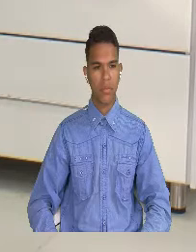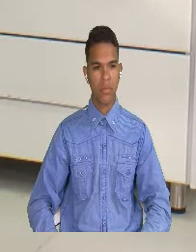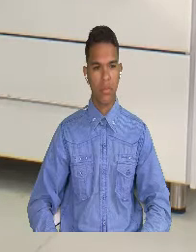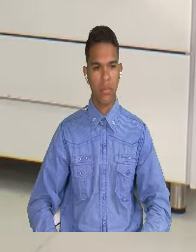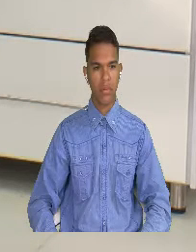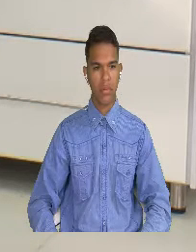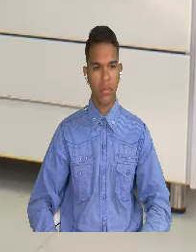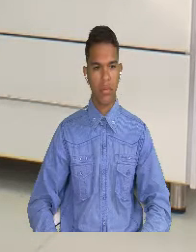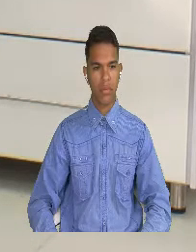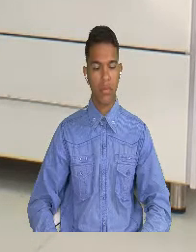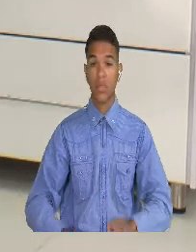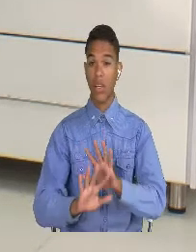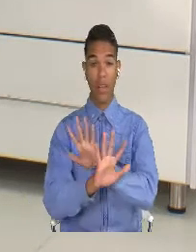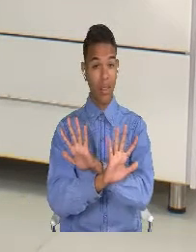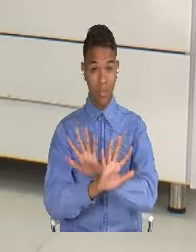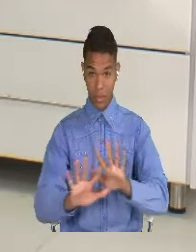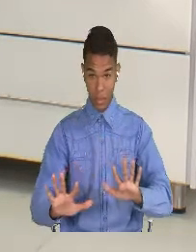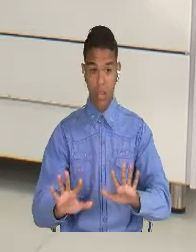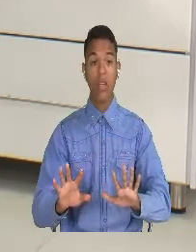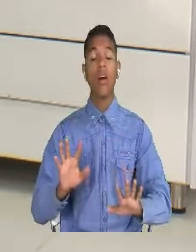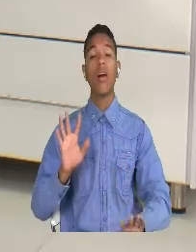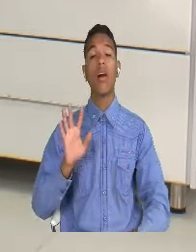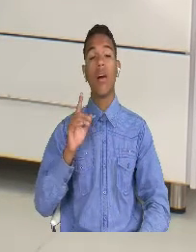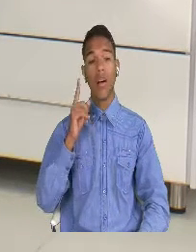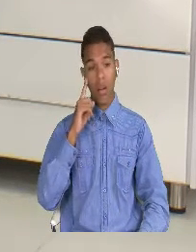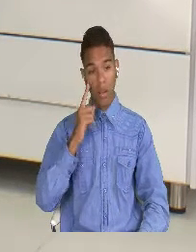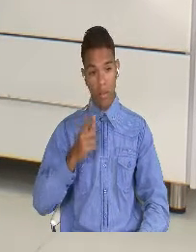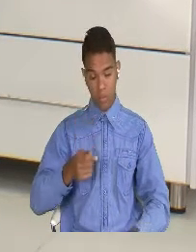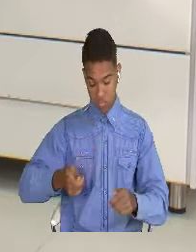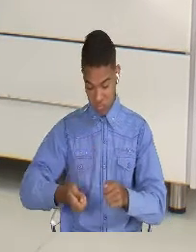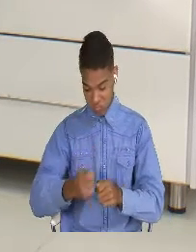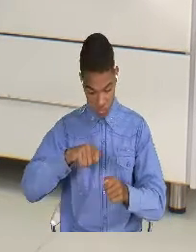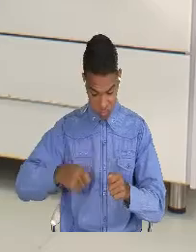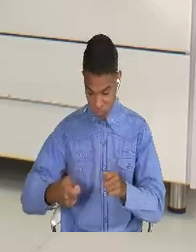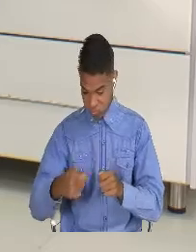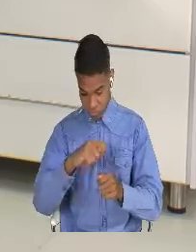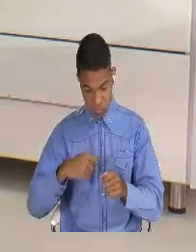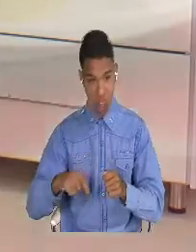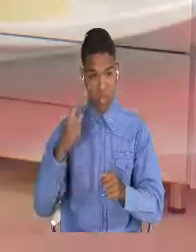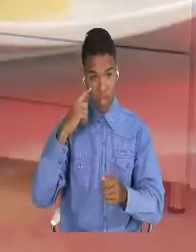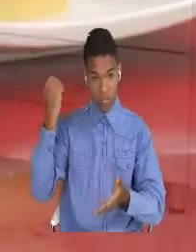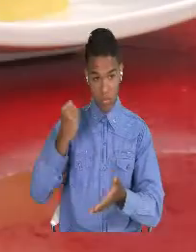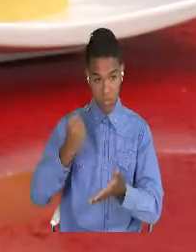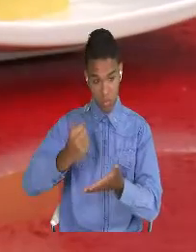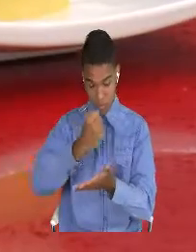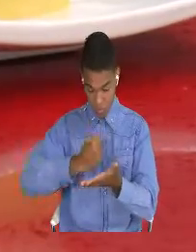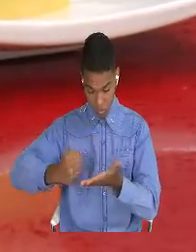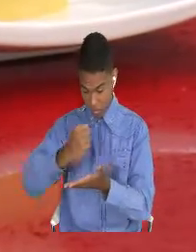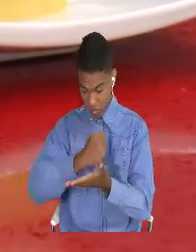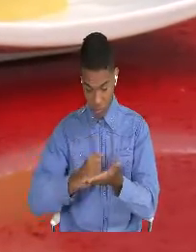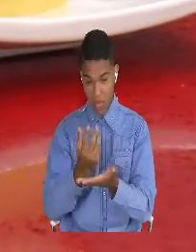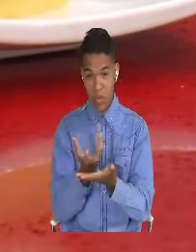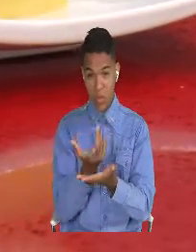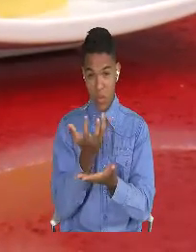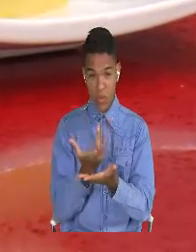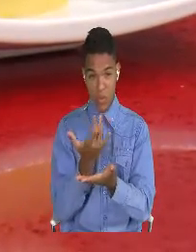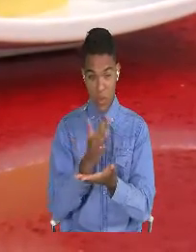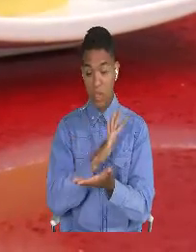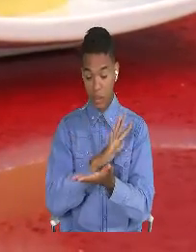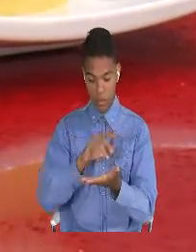Bueno, y entonces cuando esté nuestra salsa en este punto, ya cogiendo temperatura, la vamos a agregar sobre